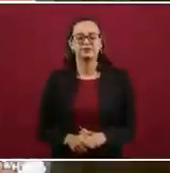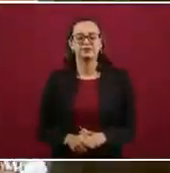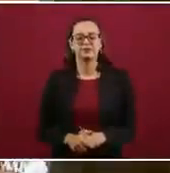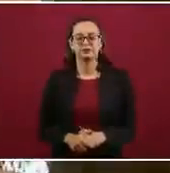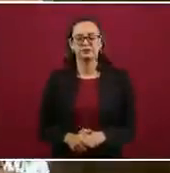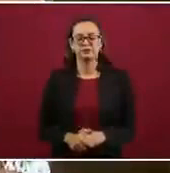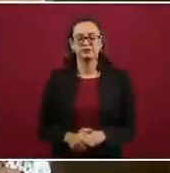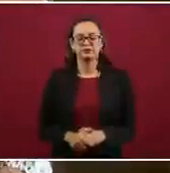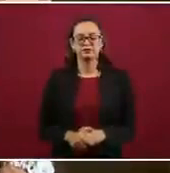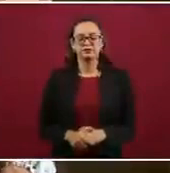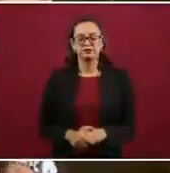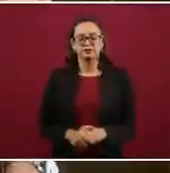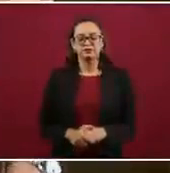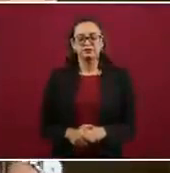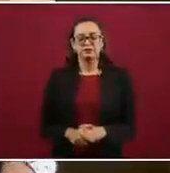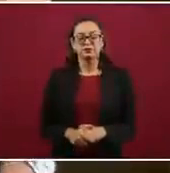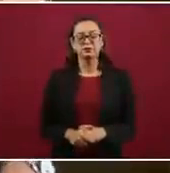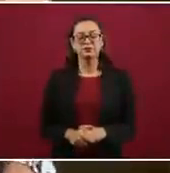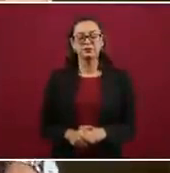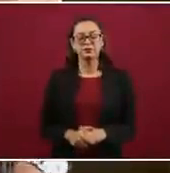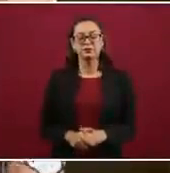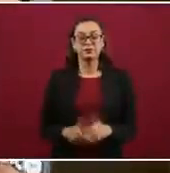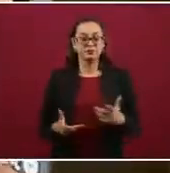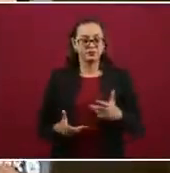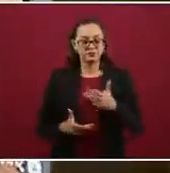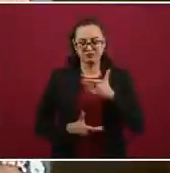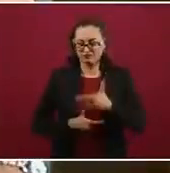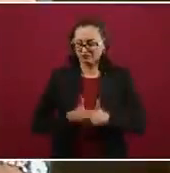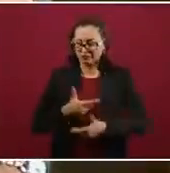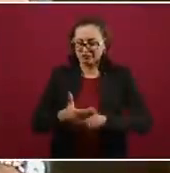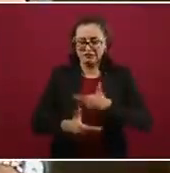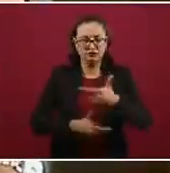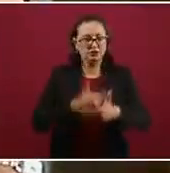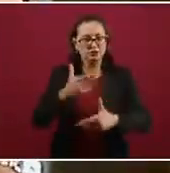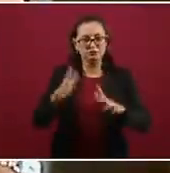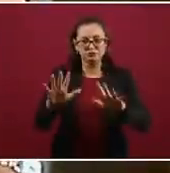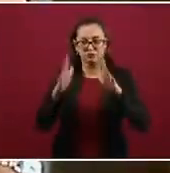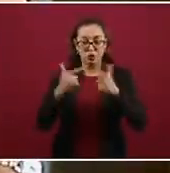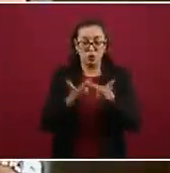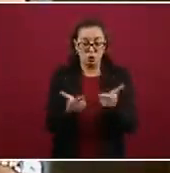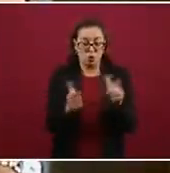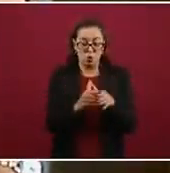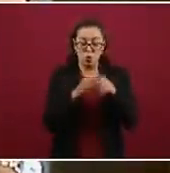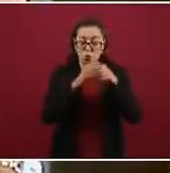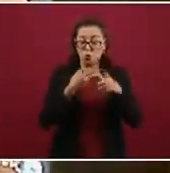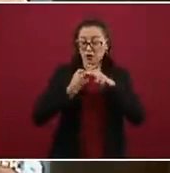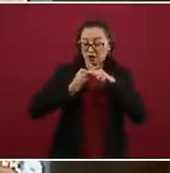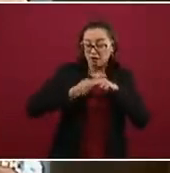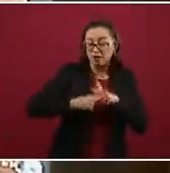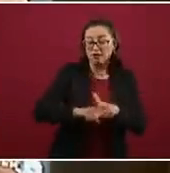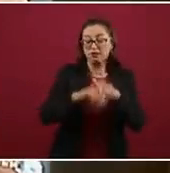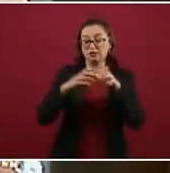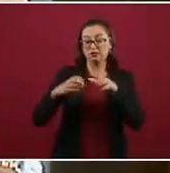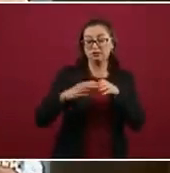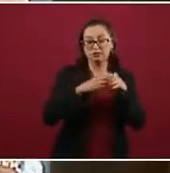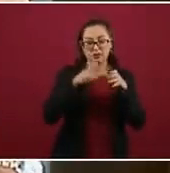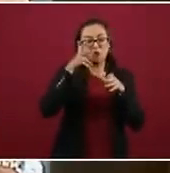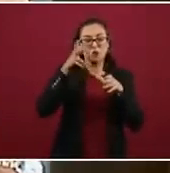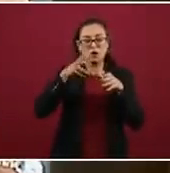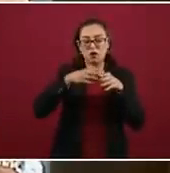Yo creo que el proceso evoluciona muy rápido. El grupo original, el grupo de